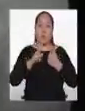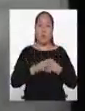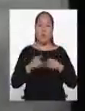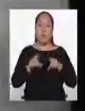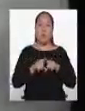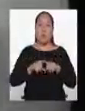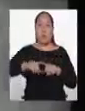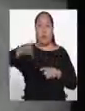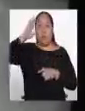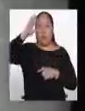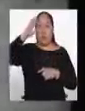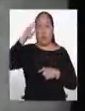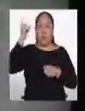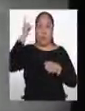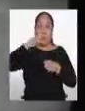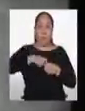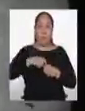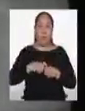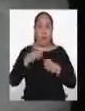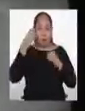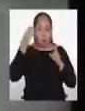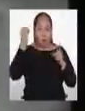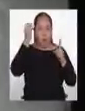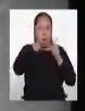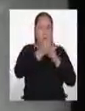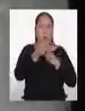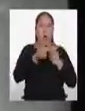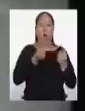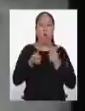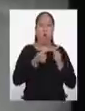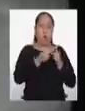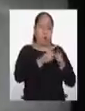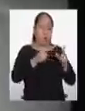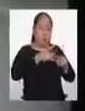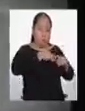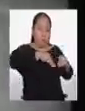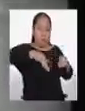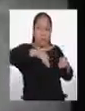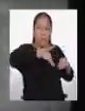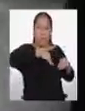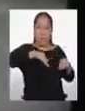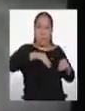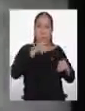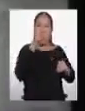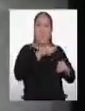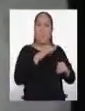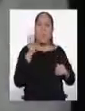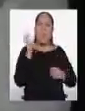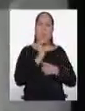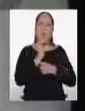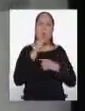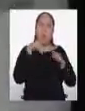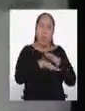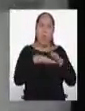fuerzas policiales. El objetivo era controlar la zona de donde provenían las incursiones al Perú.